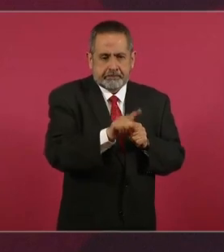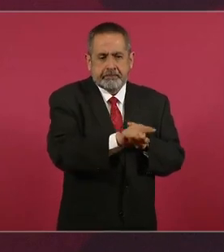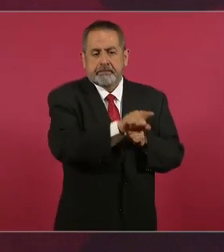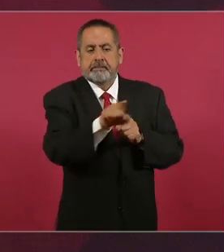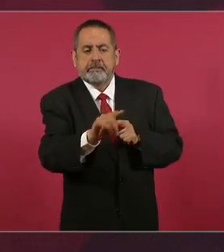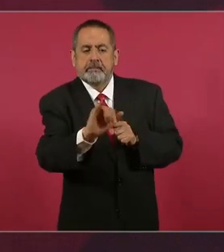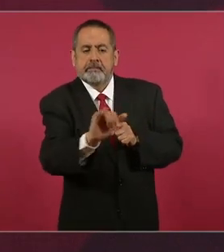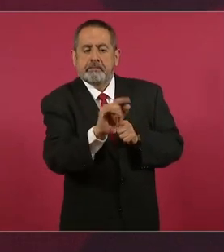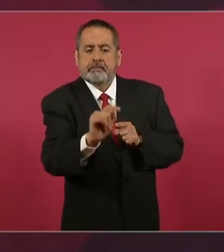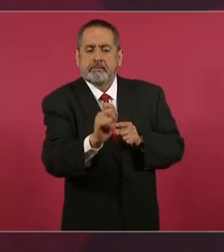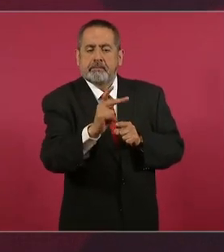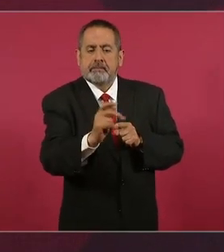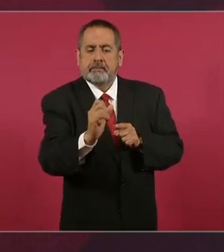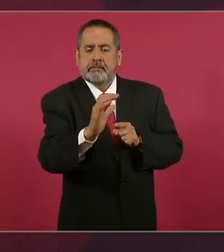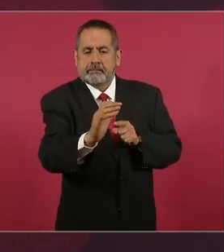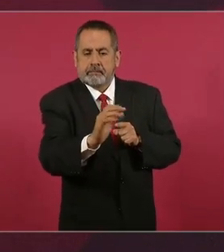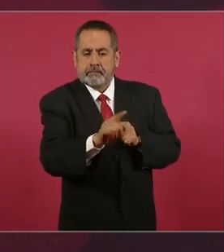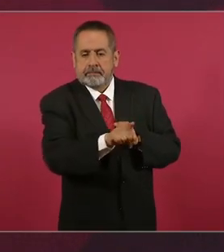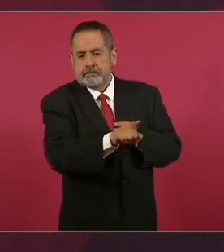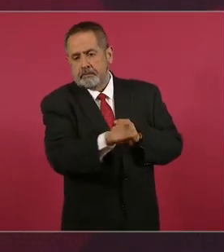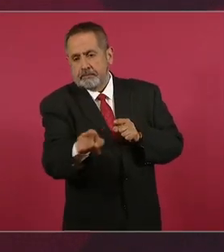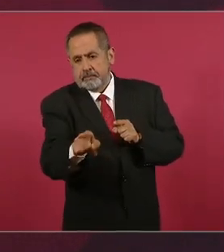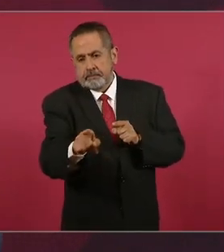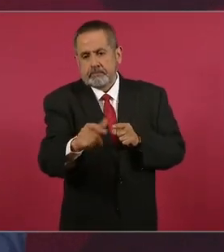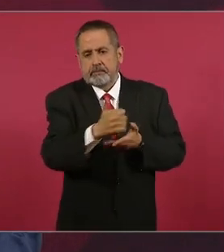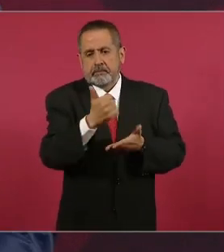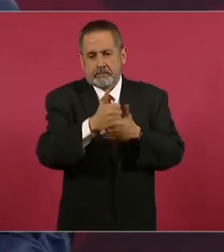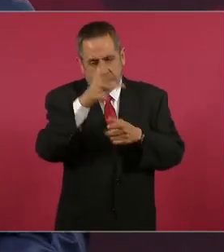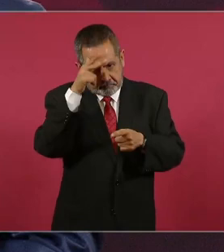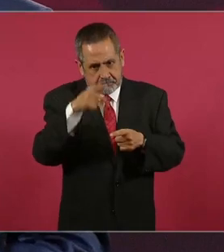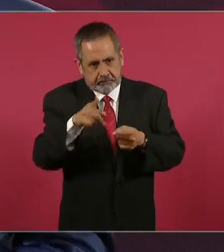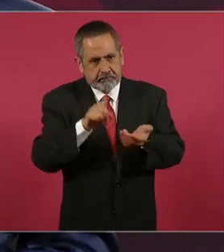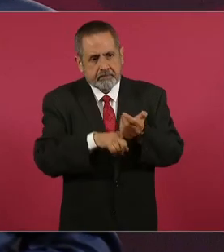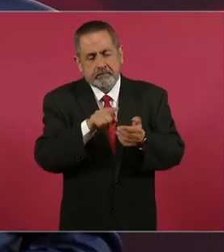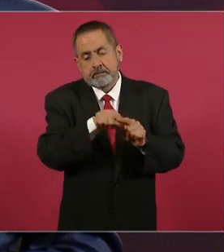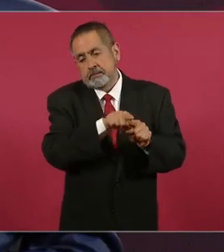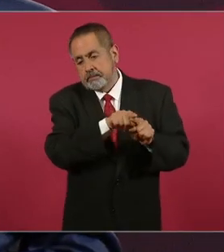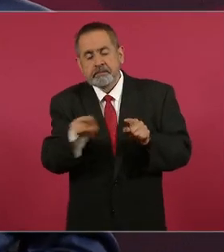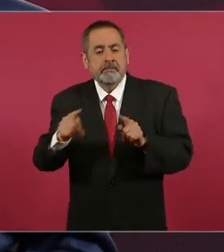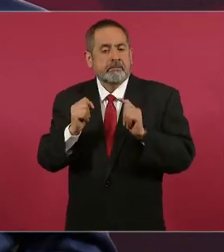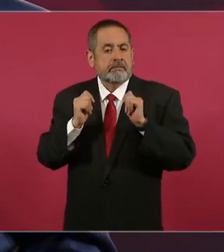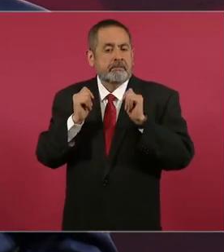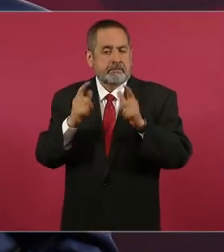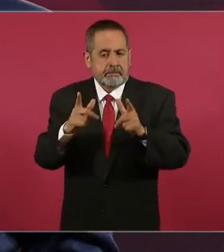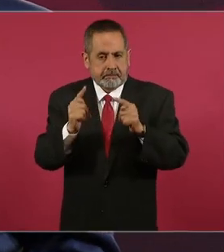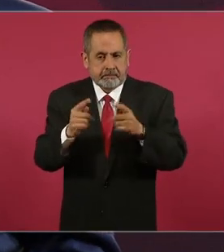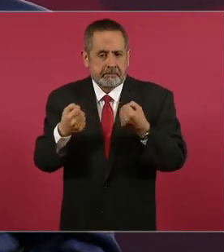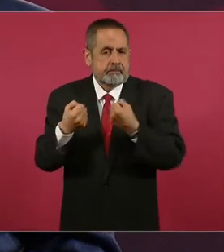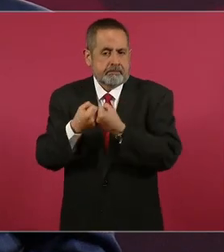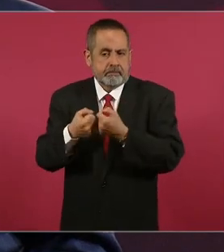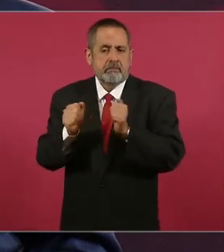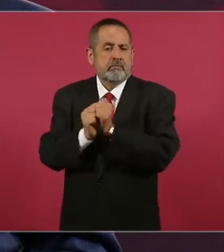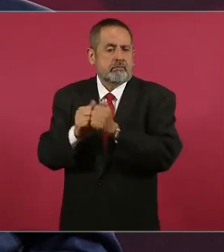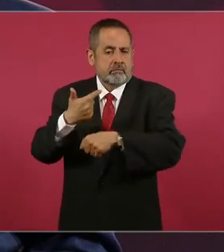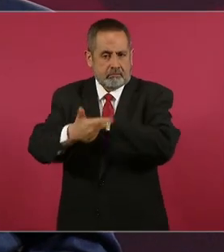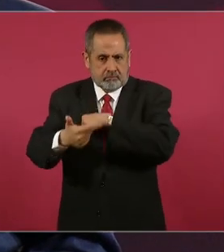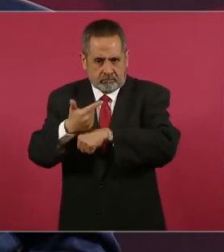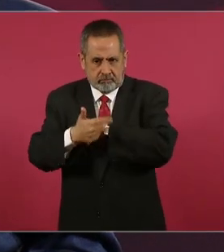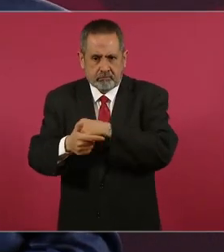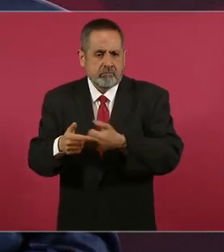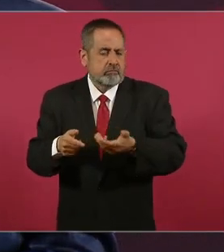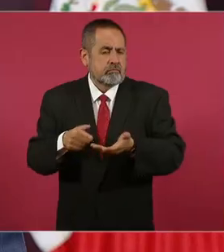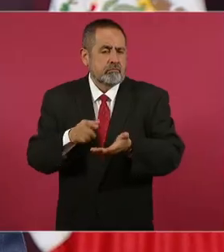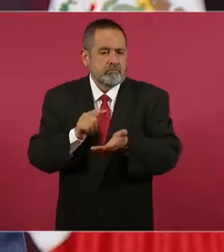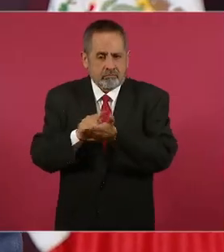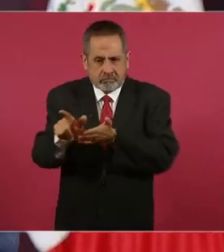Ixtepec a Ciudad Hidalgo, a Tapachula, a los límites con Guatemala,